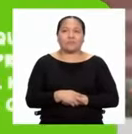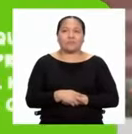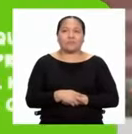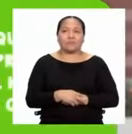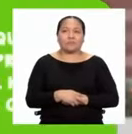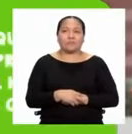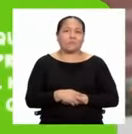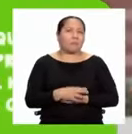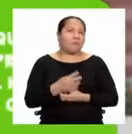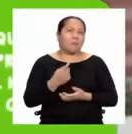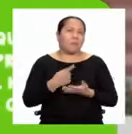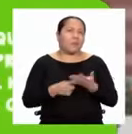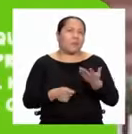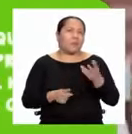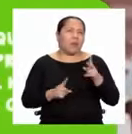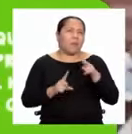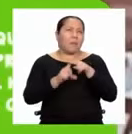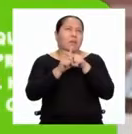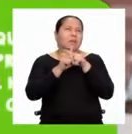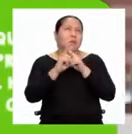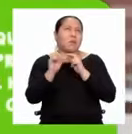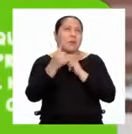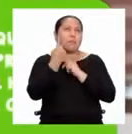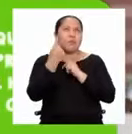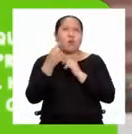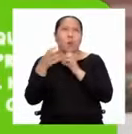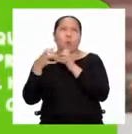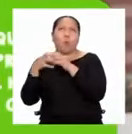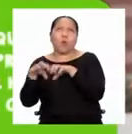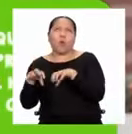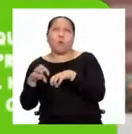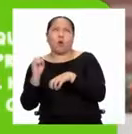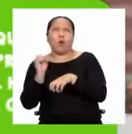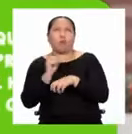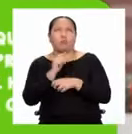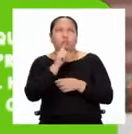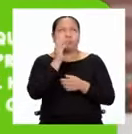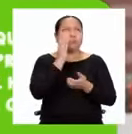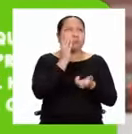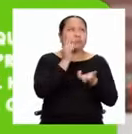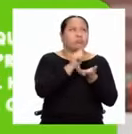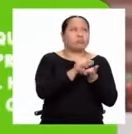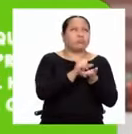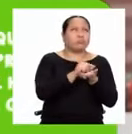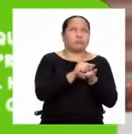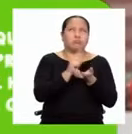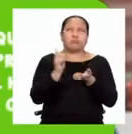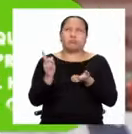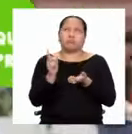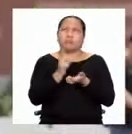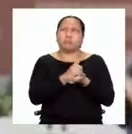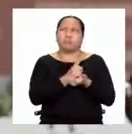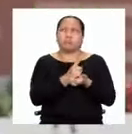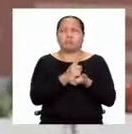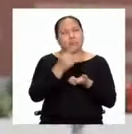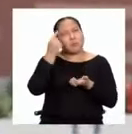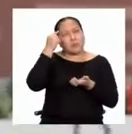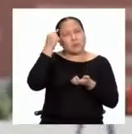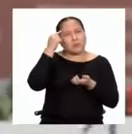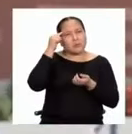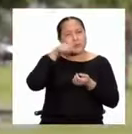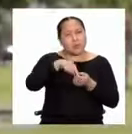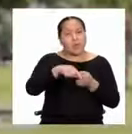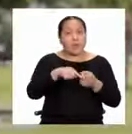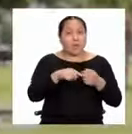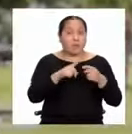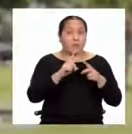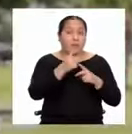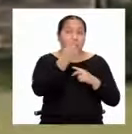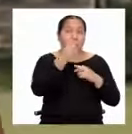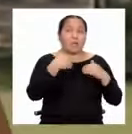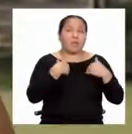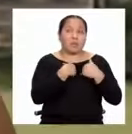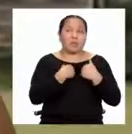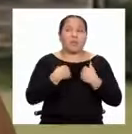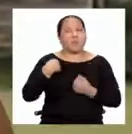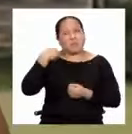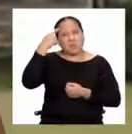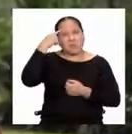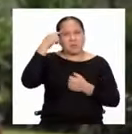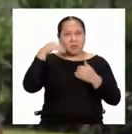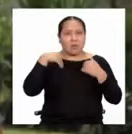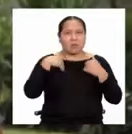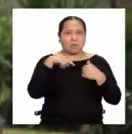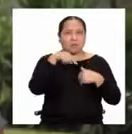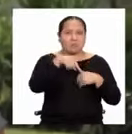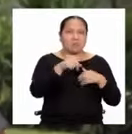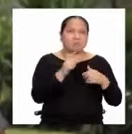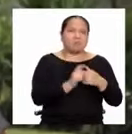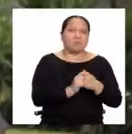¿Qué vino primero, el huevo o la gallina? Por lo que yo tengo entendido, yo creo que primero es el animal, la gallina. Yo creo que la gallina. Yo creo que la